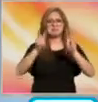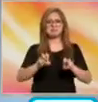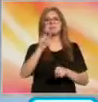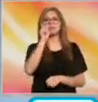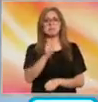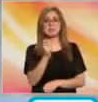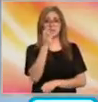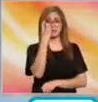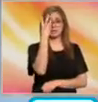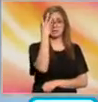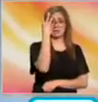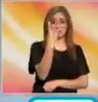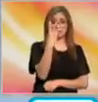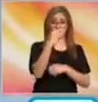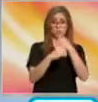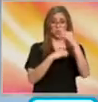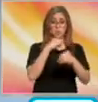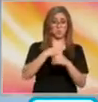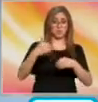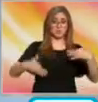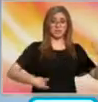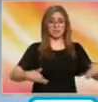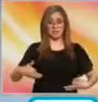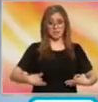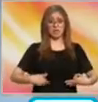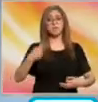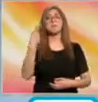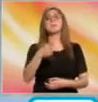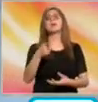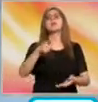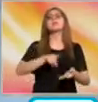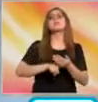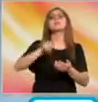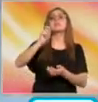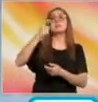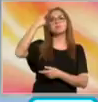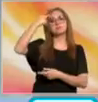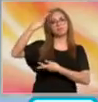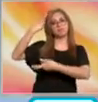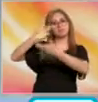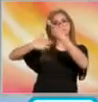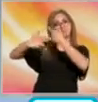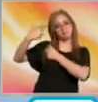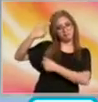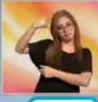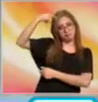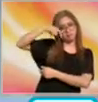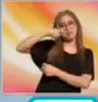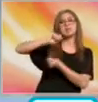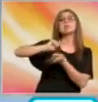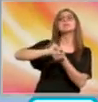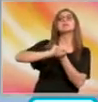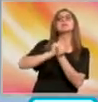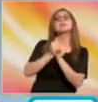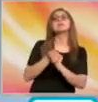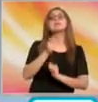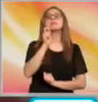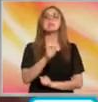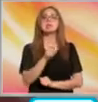que son muy diferentes entre sí, pero tienen algo en común, que es la introspección. Vamos de una gran tristeza, que es